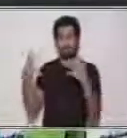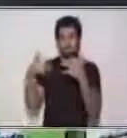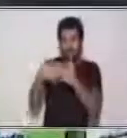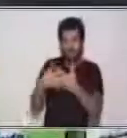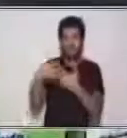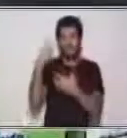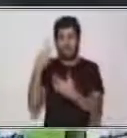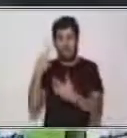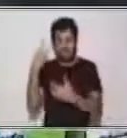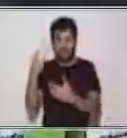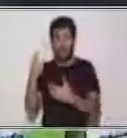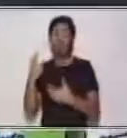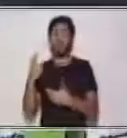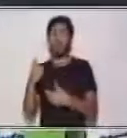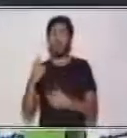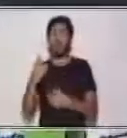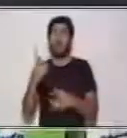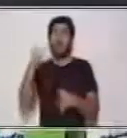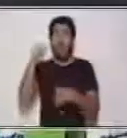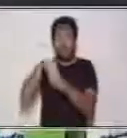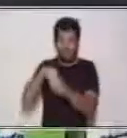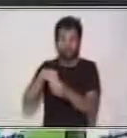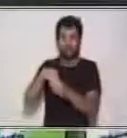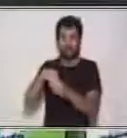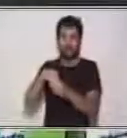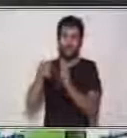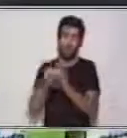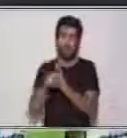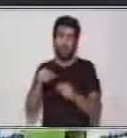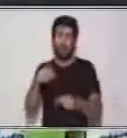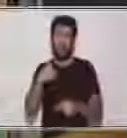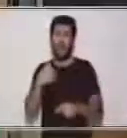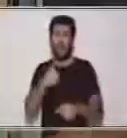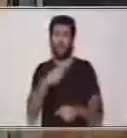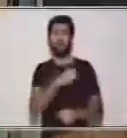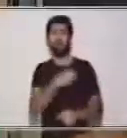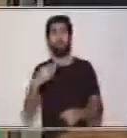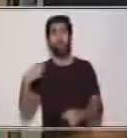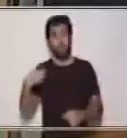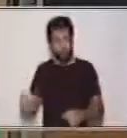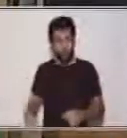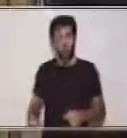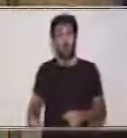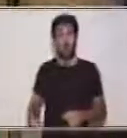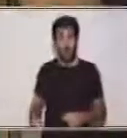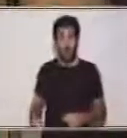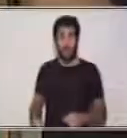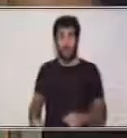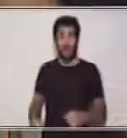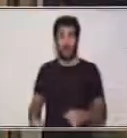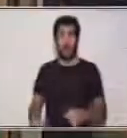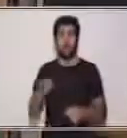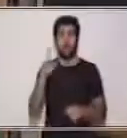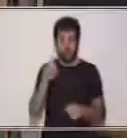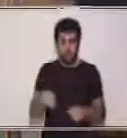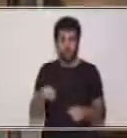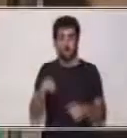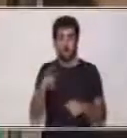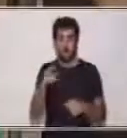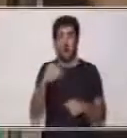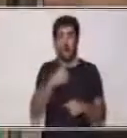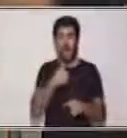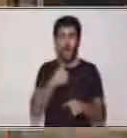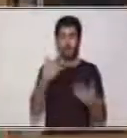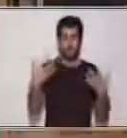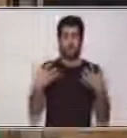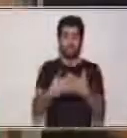existir. Si dentro de la expresión hay pronombres, debe de haber una concordancia entre el antecedente y